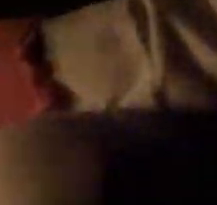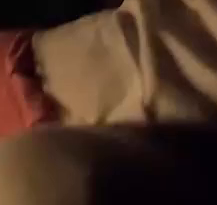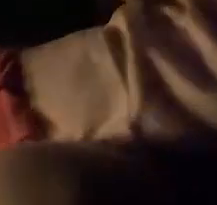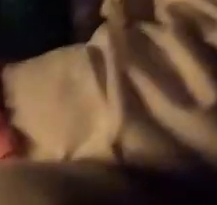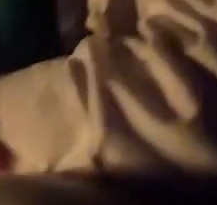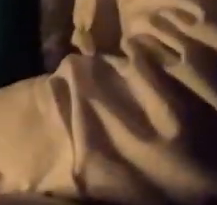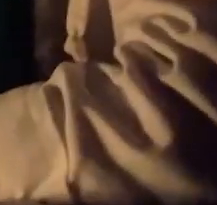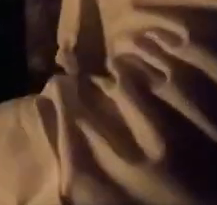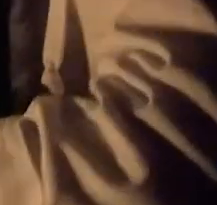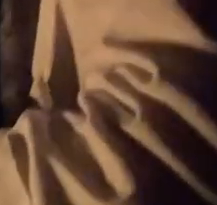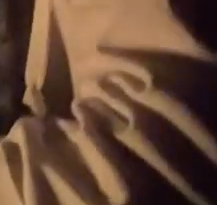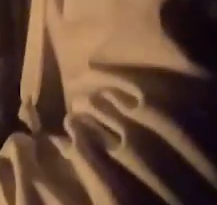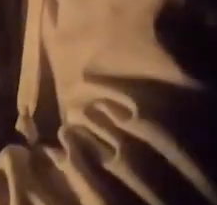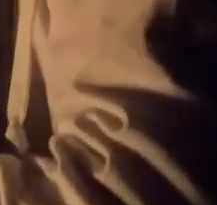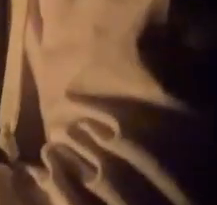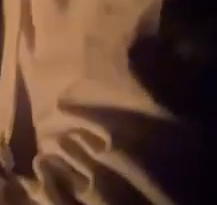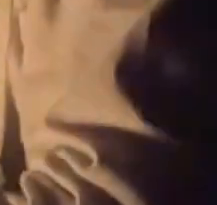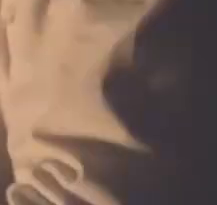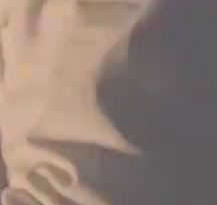Tranquilo,